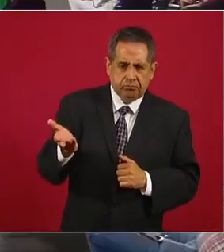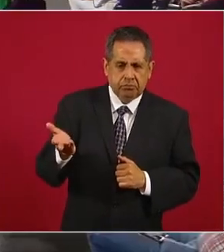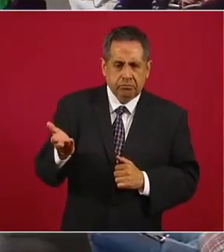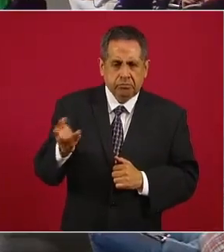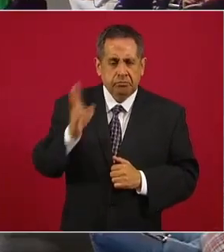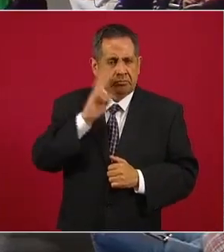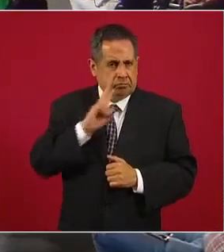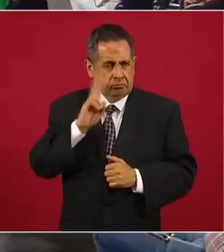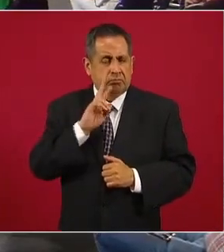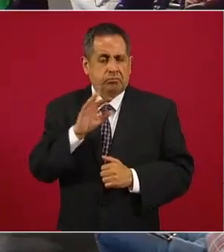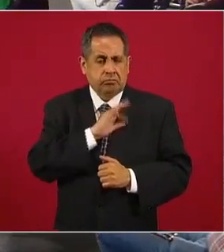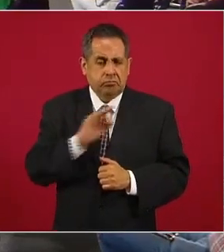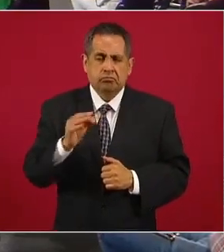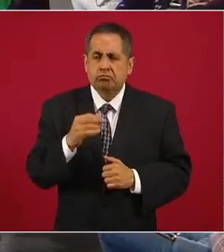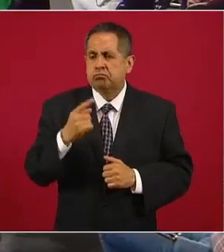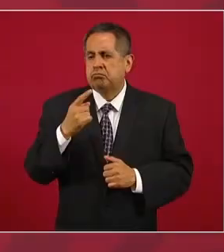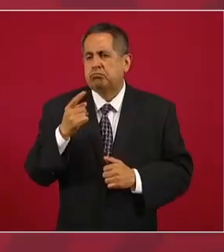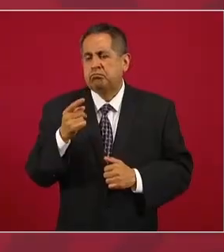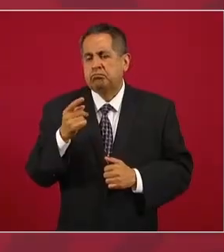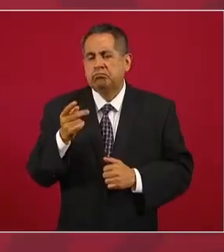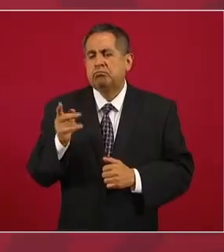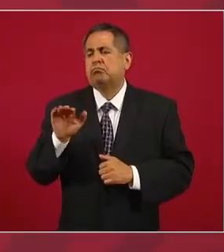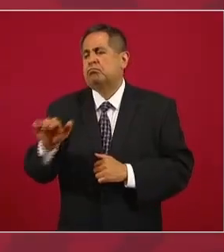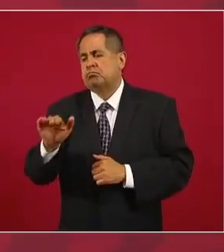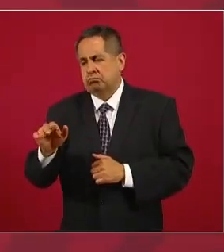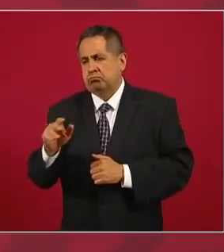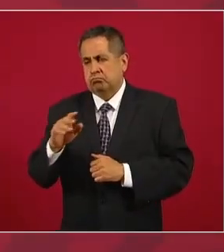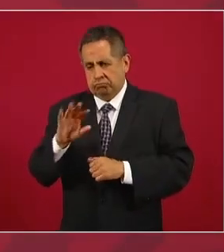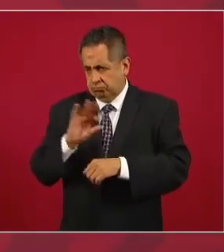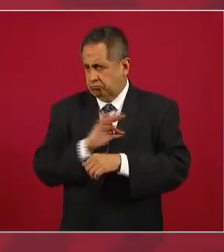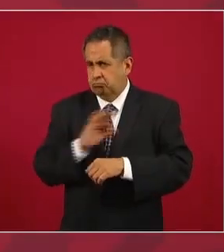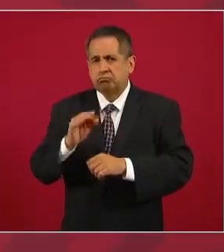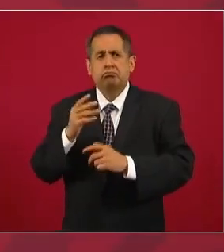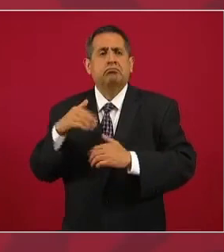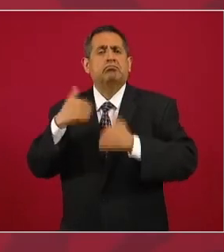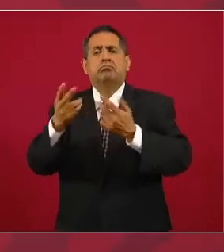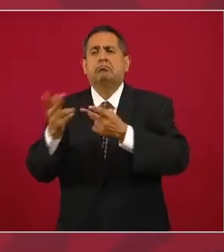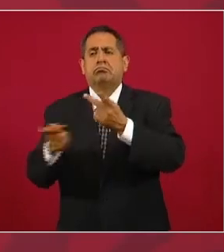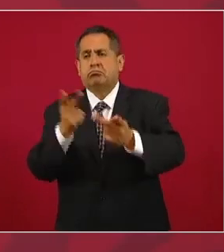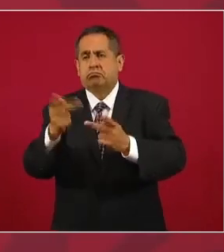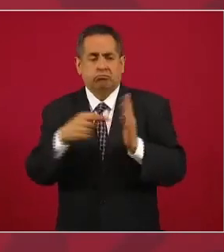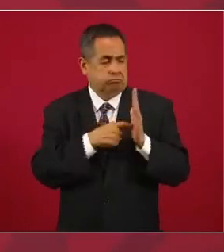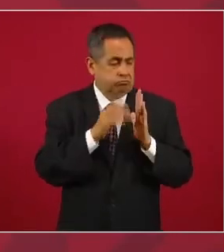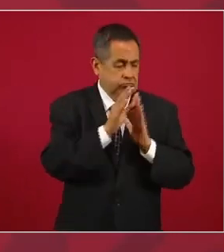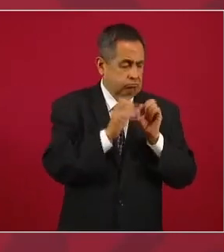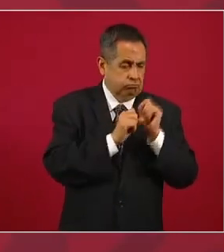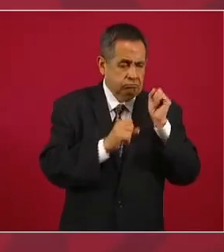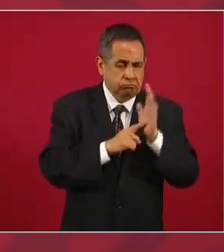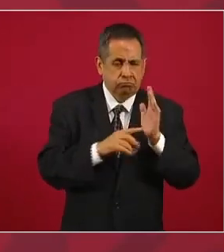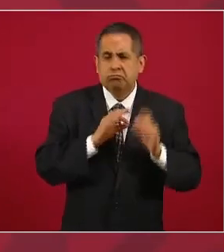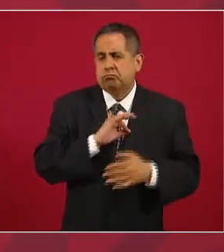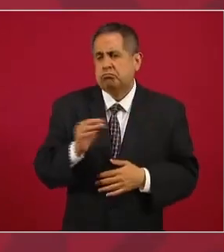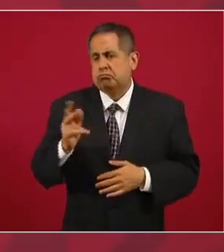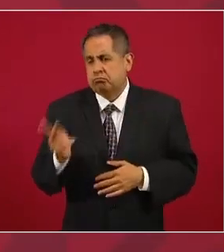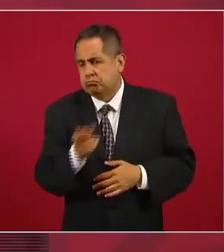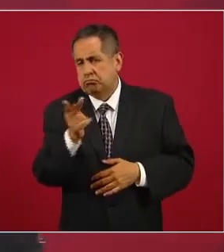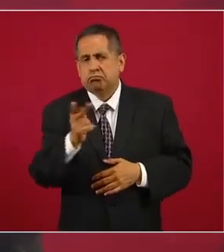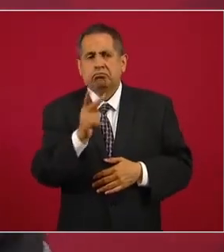se realice la consulta y sostenemos que es constitucional la pregunta,